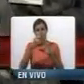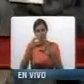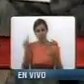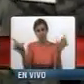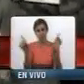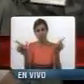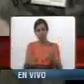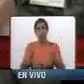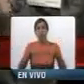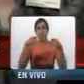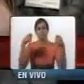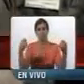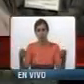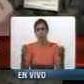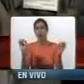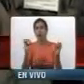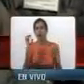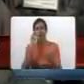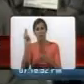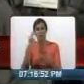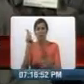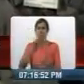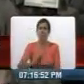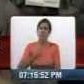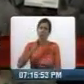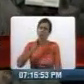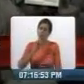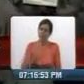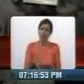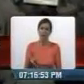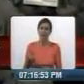que hacen un uso desmedido de las